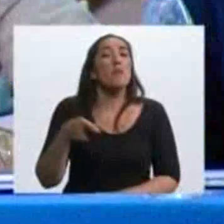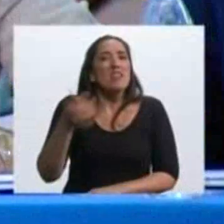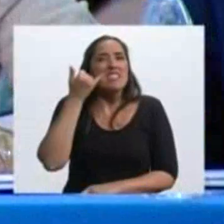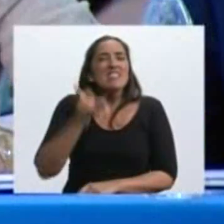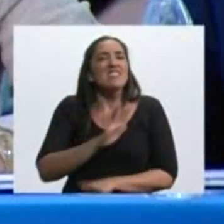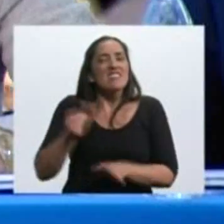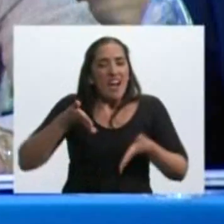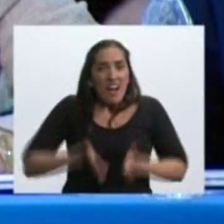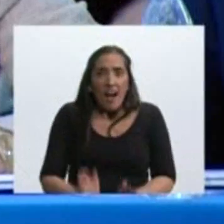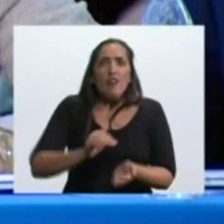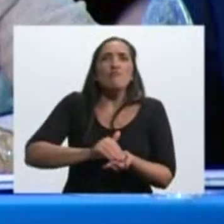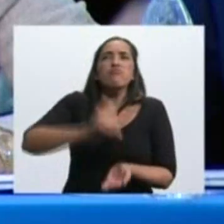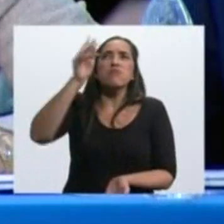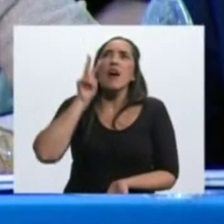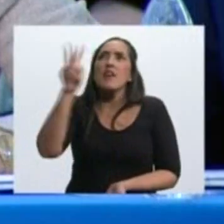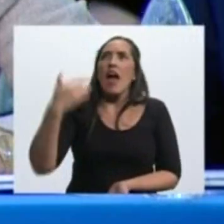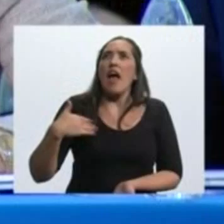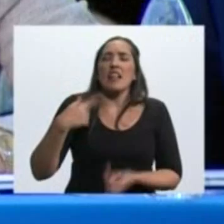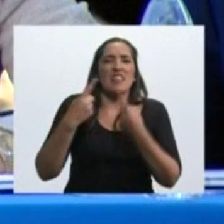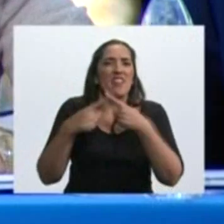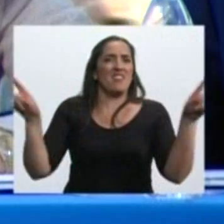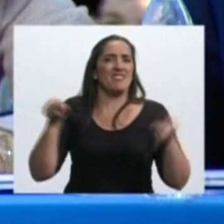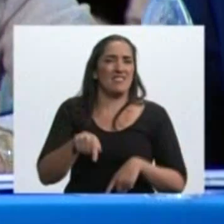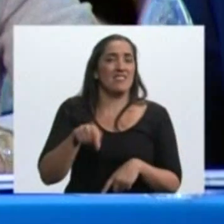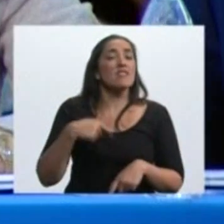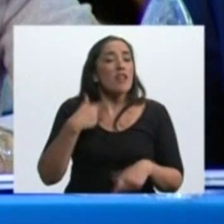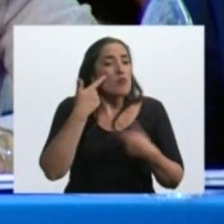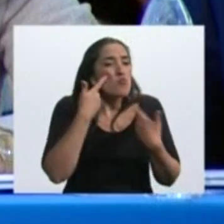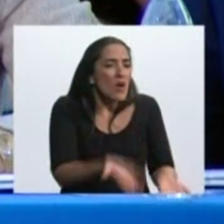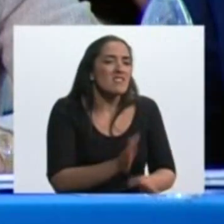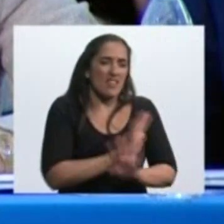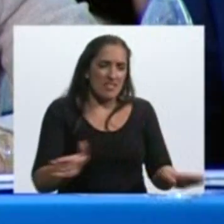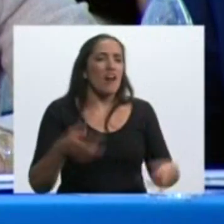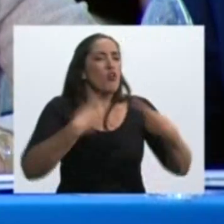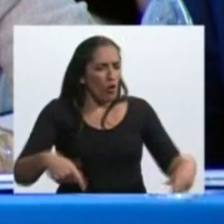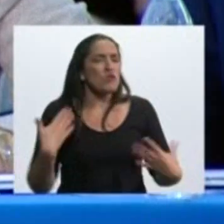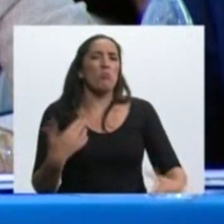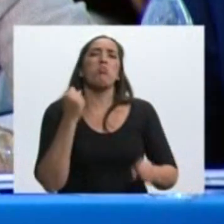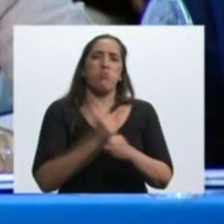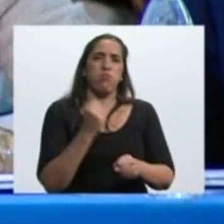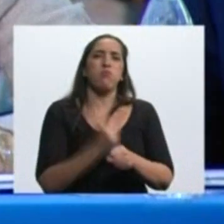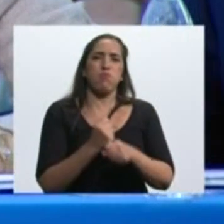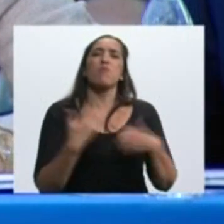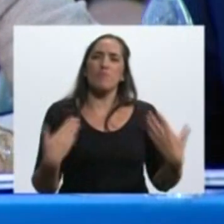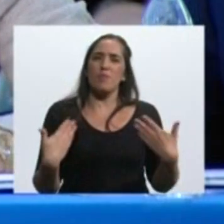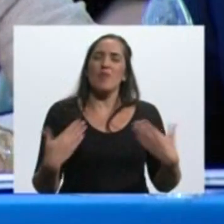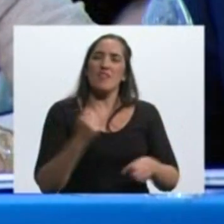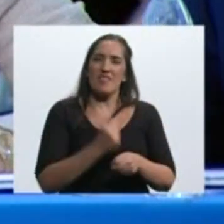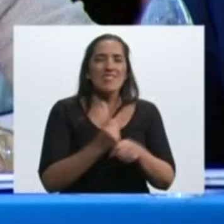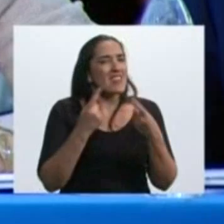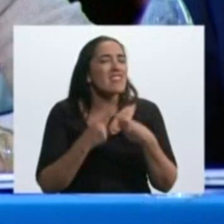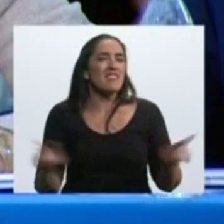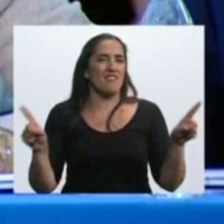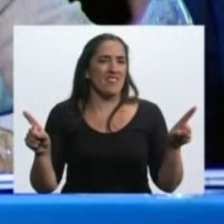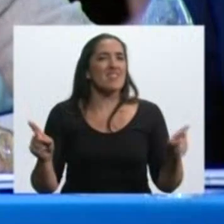Argentina diferente en la que hemos demostrado que las cosas se podían hacer de manera